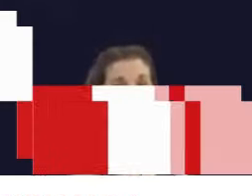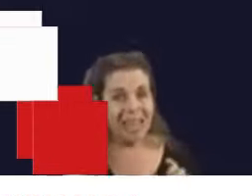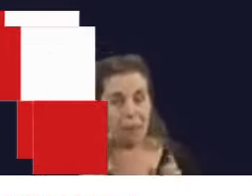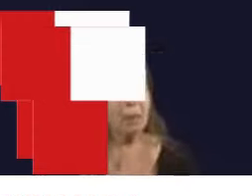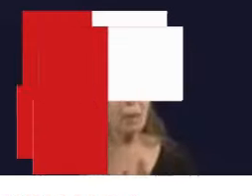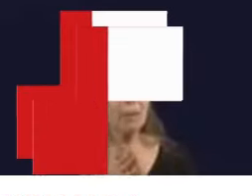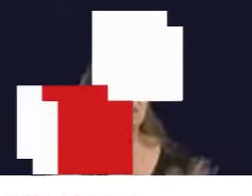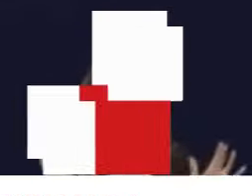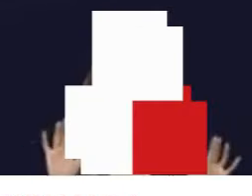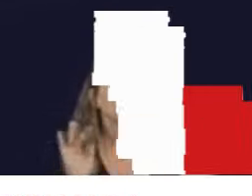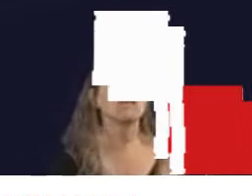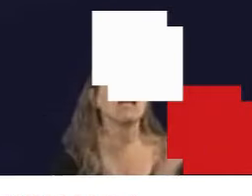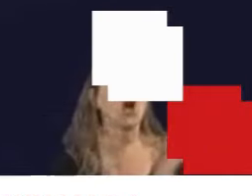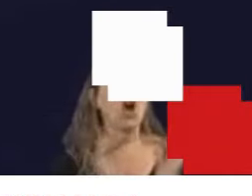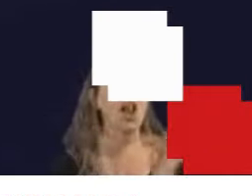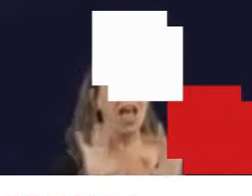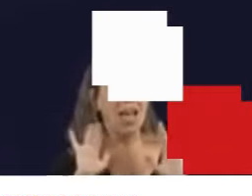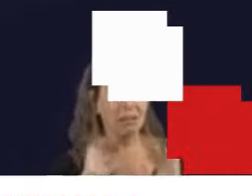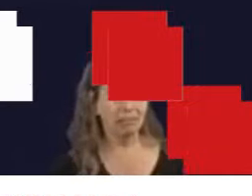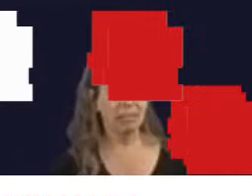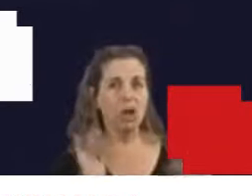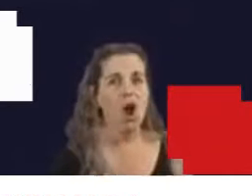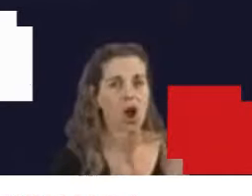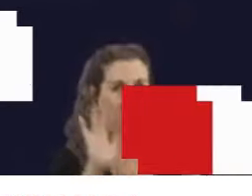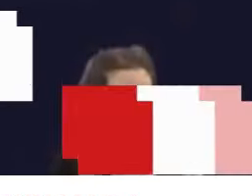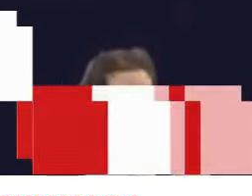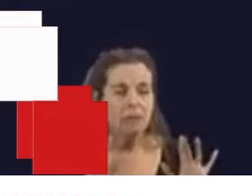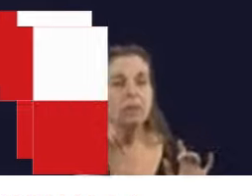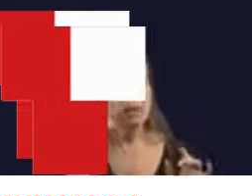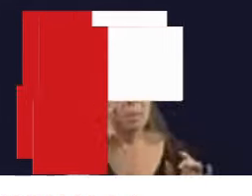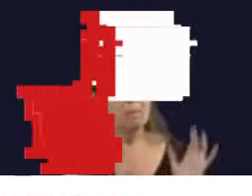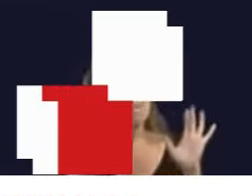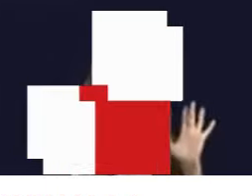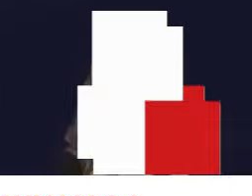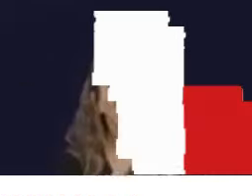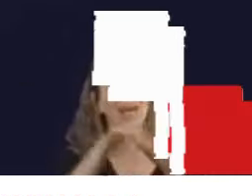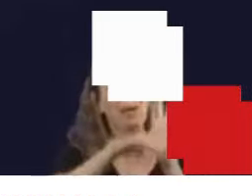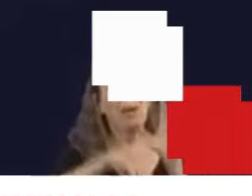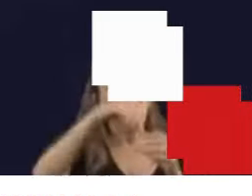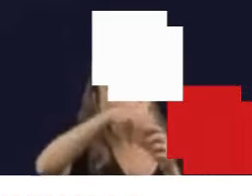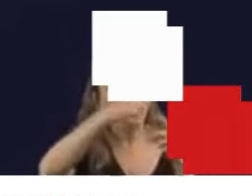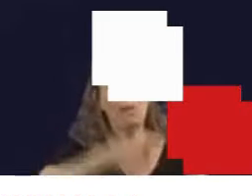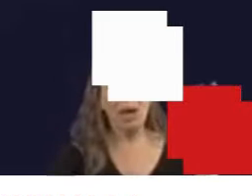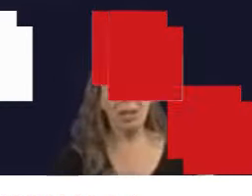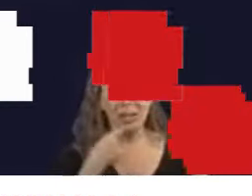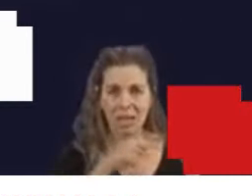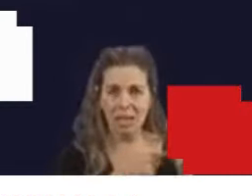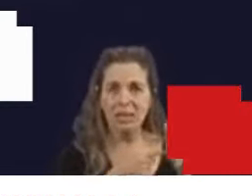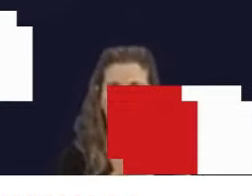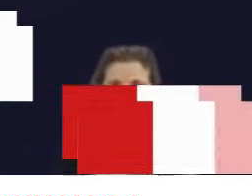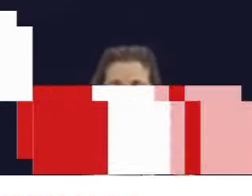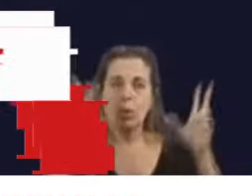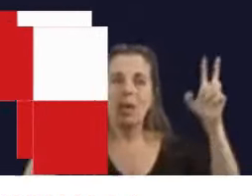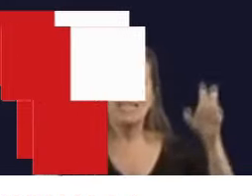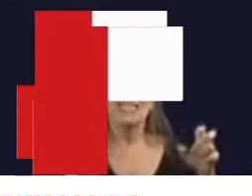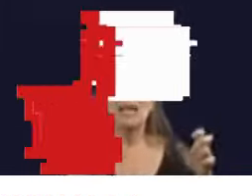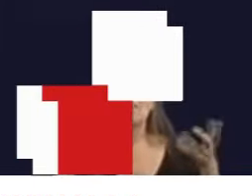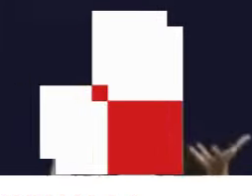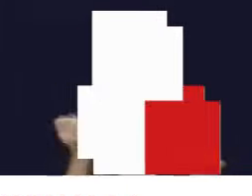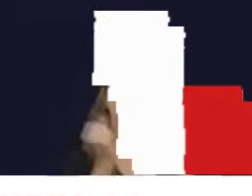proceso. Esto está establecido en la ley bases en el marco del decreto reglamentario del empleo público.